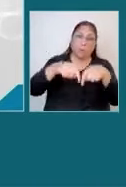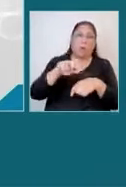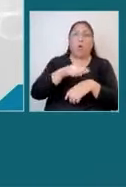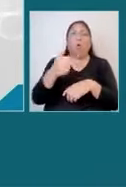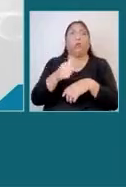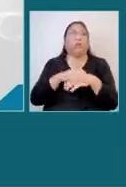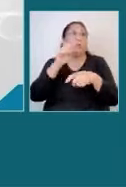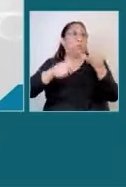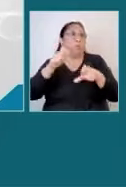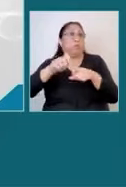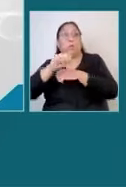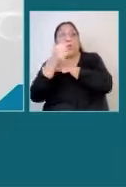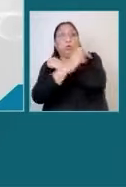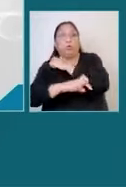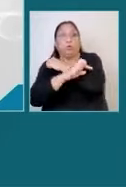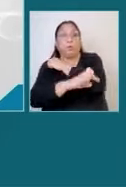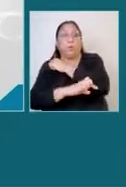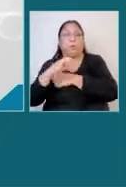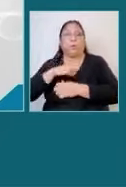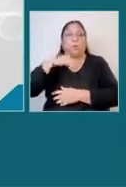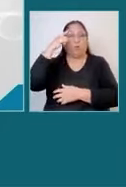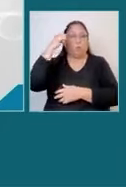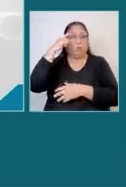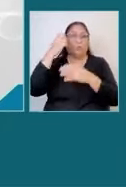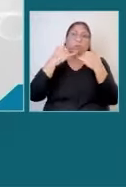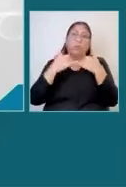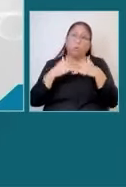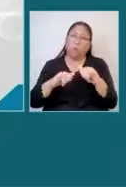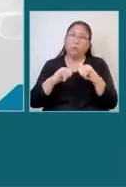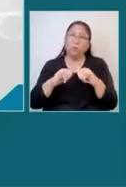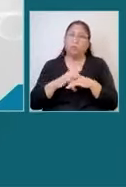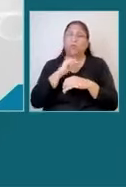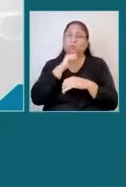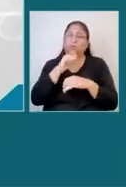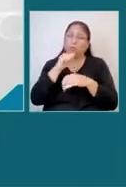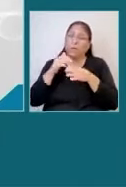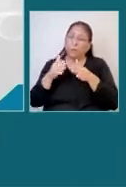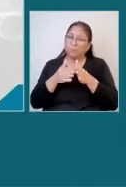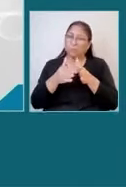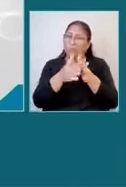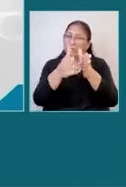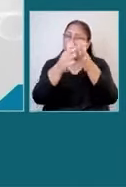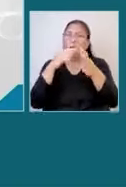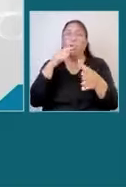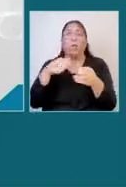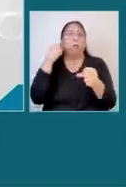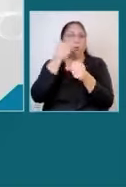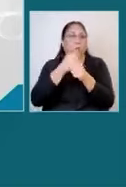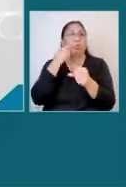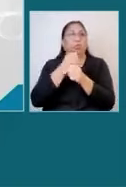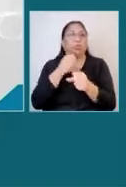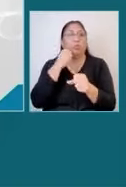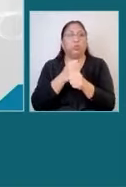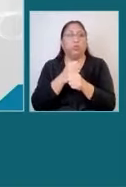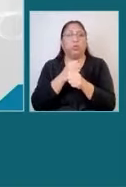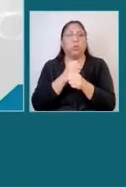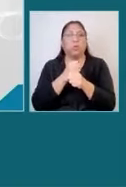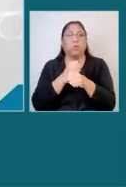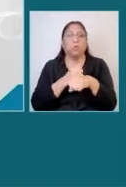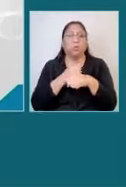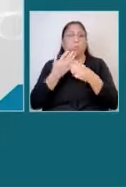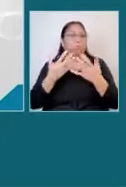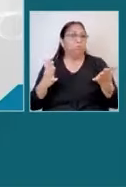del exterior, digamos, ¿no? Creo que todavía falta mucho camino por hacer, ¿no? Y esta es una tarea que, digamos, en